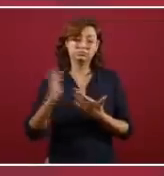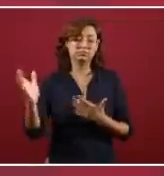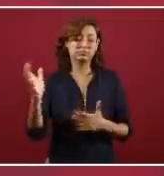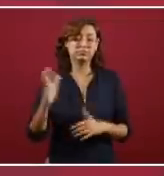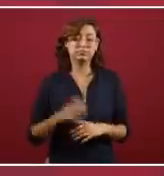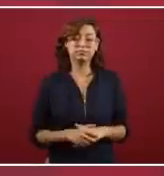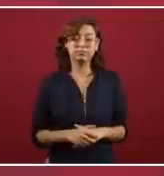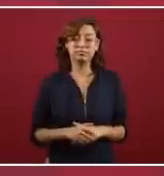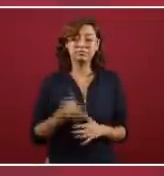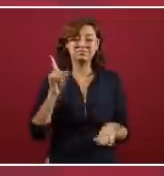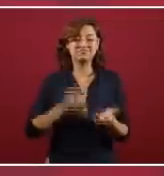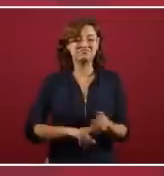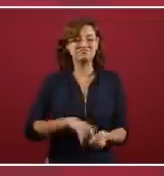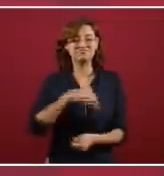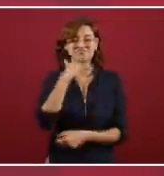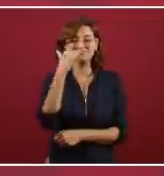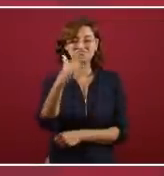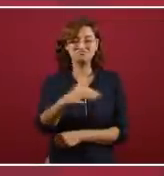y actos de corrupción.